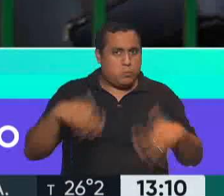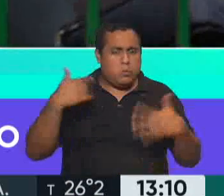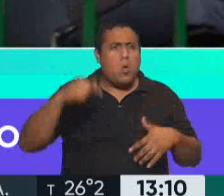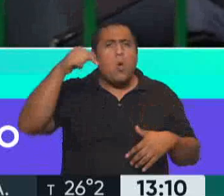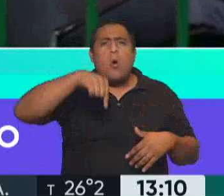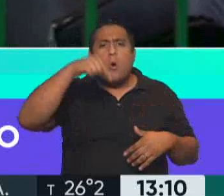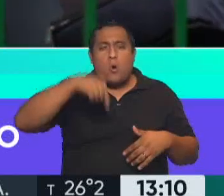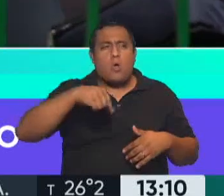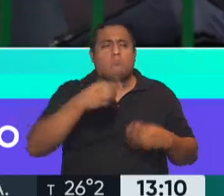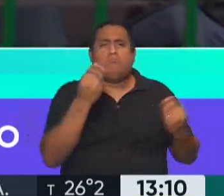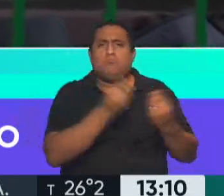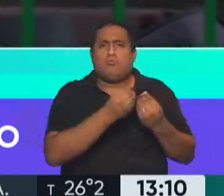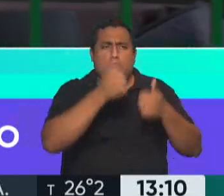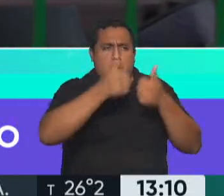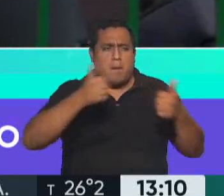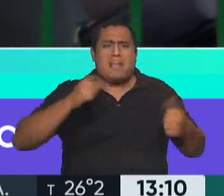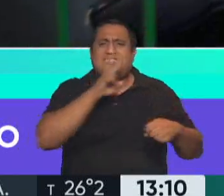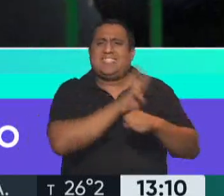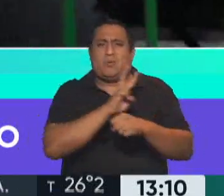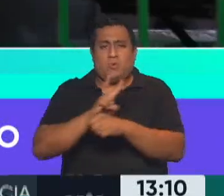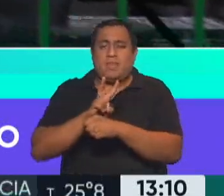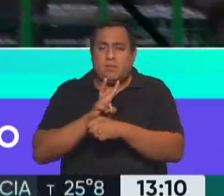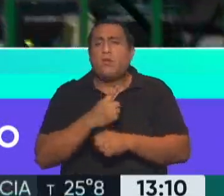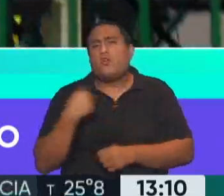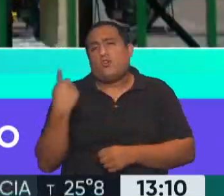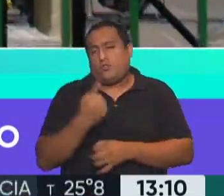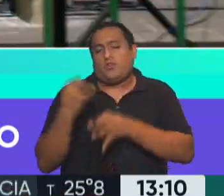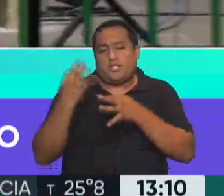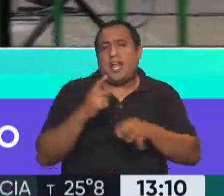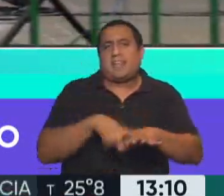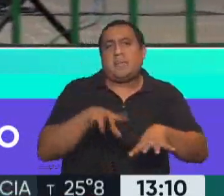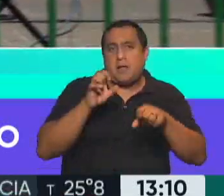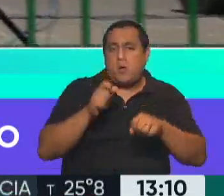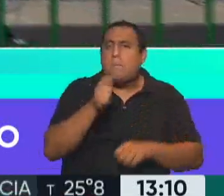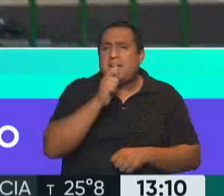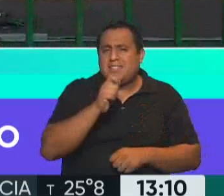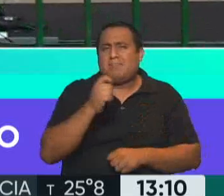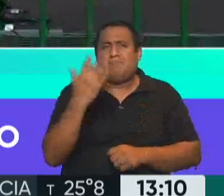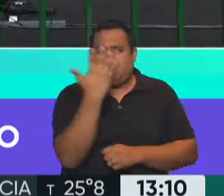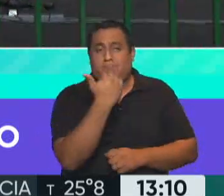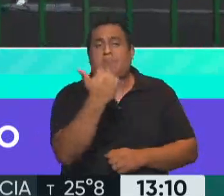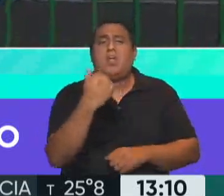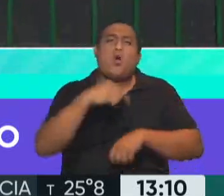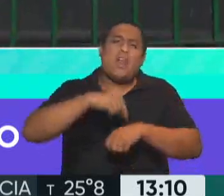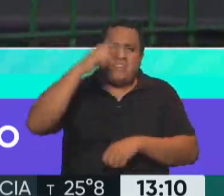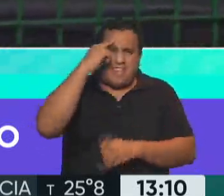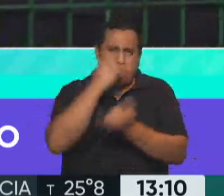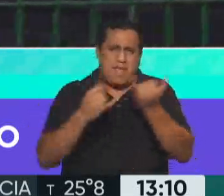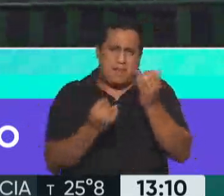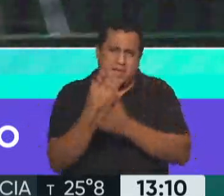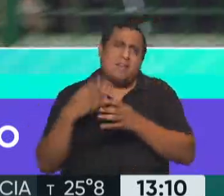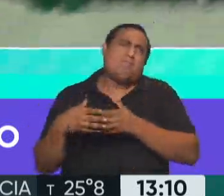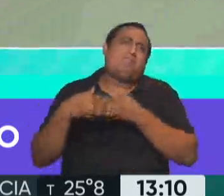un gran operativo de seguridad. Nosotros hemos llegado muy temprano, la prensa fue citada cerca de las 10:30 de la mañana. Por